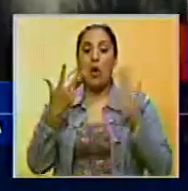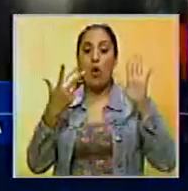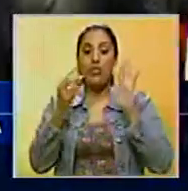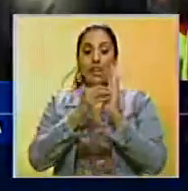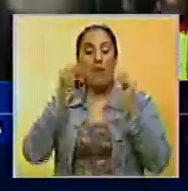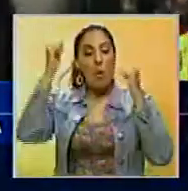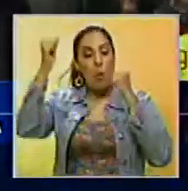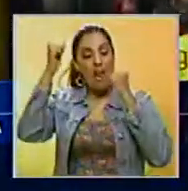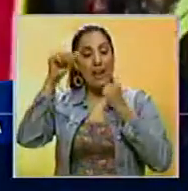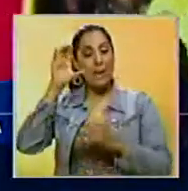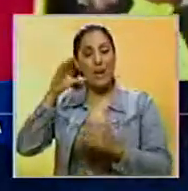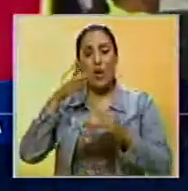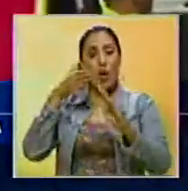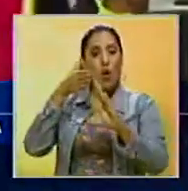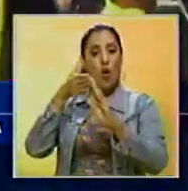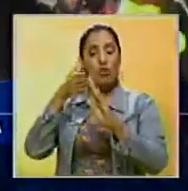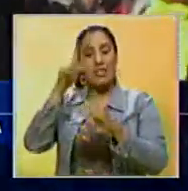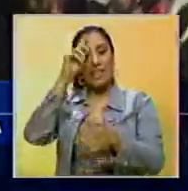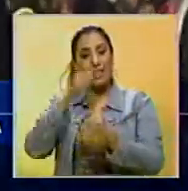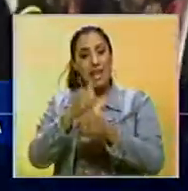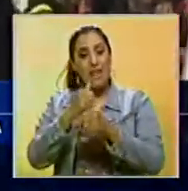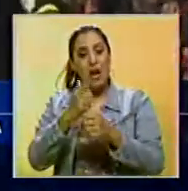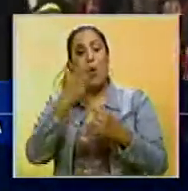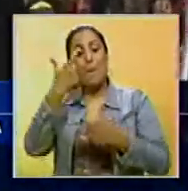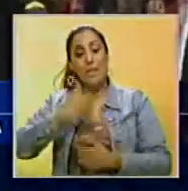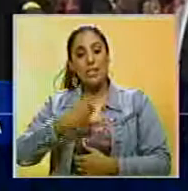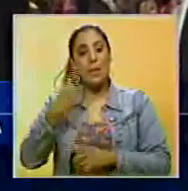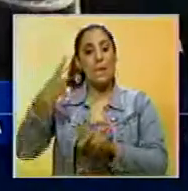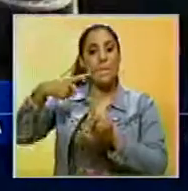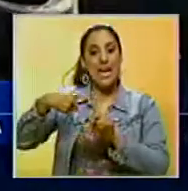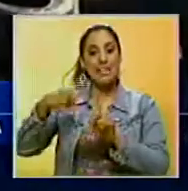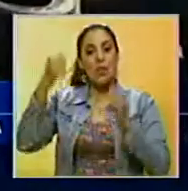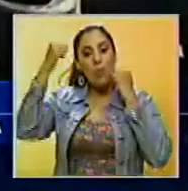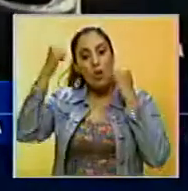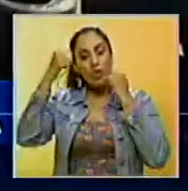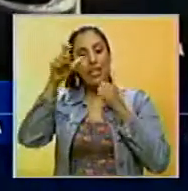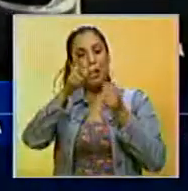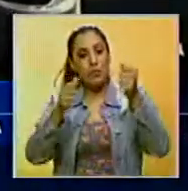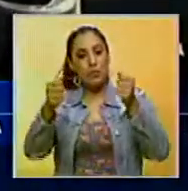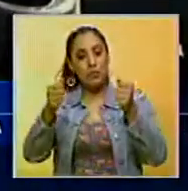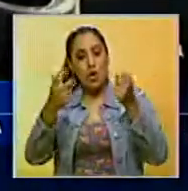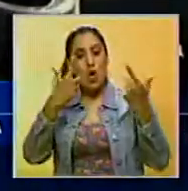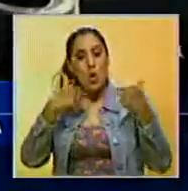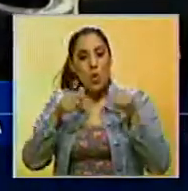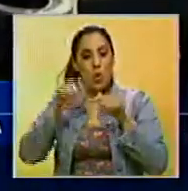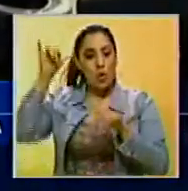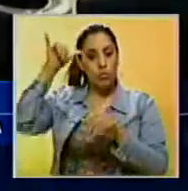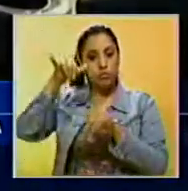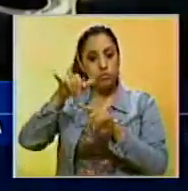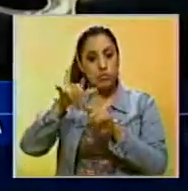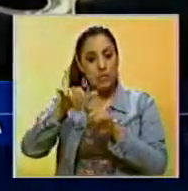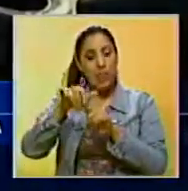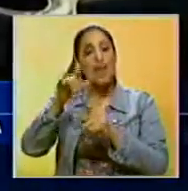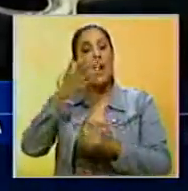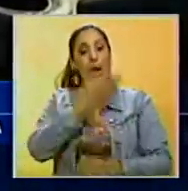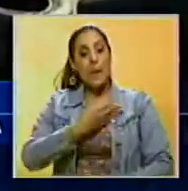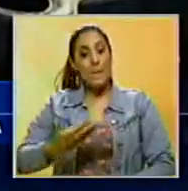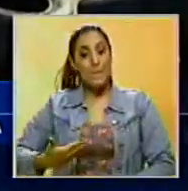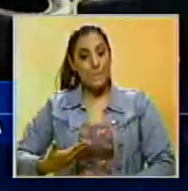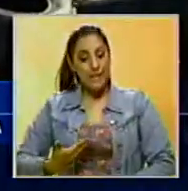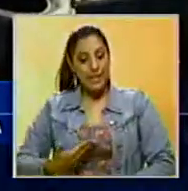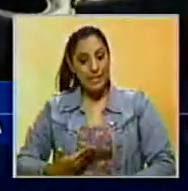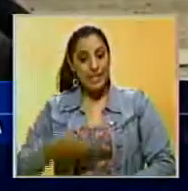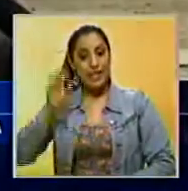huelga en el país se encontrará la vida laboral a la cual se le sumó una protesta de los pilotos de la aerolínea air france el presidente